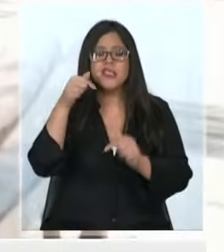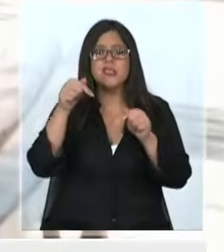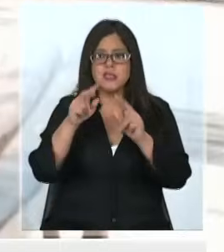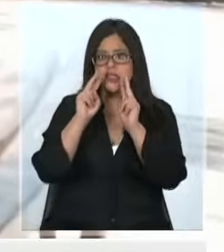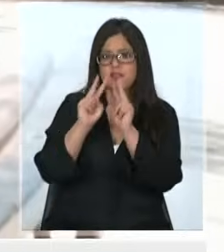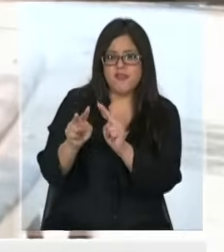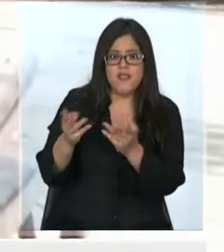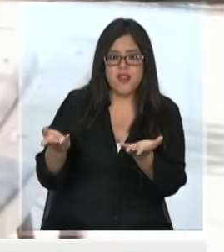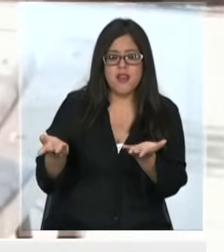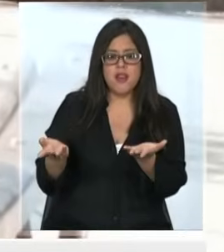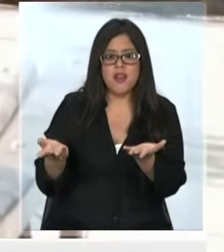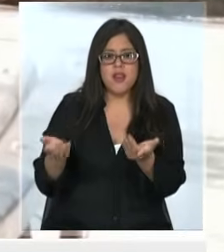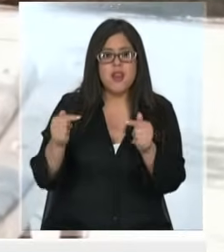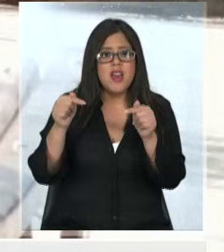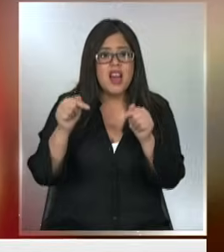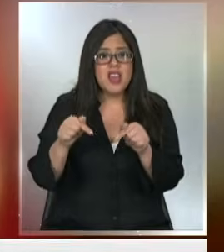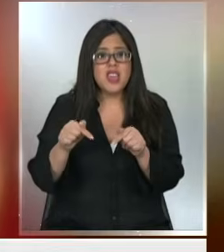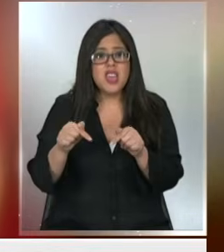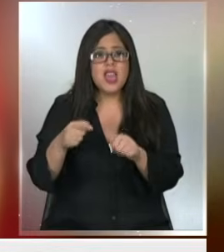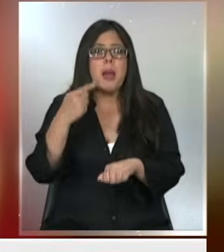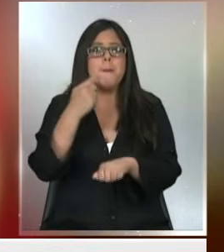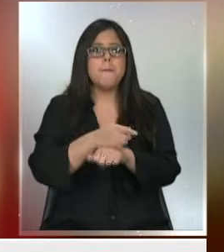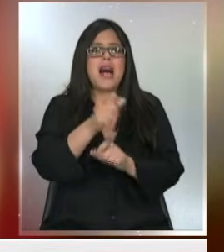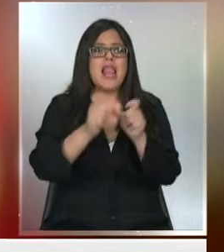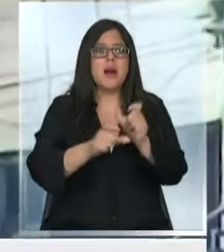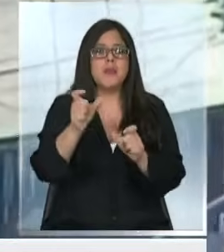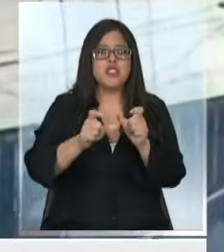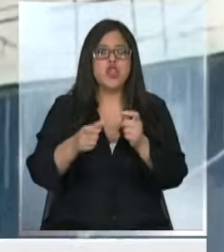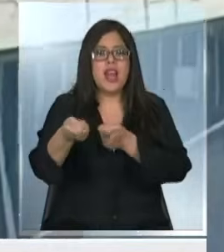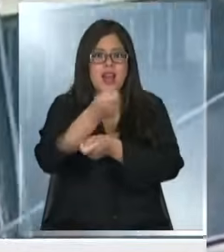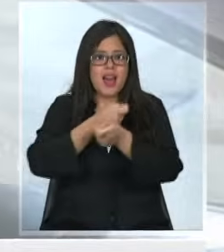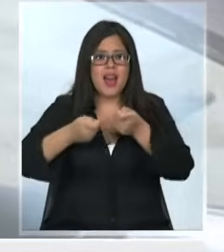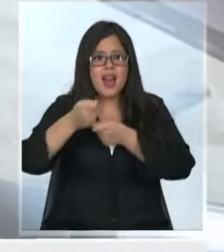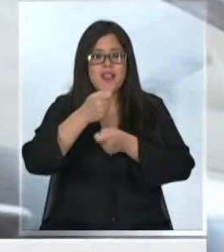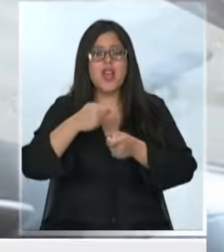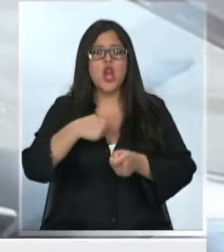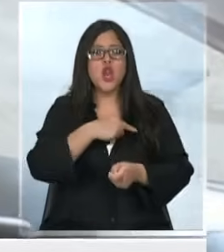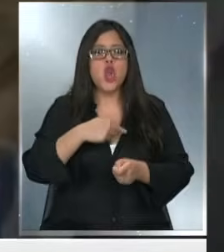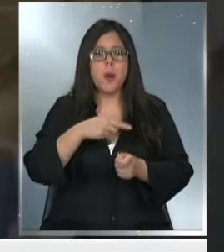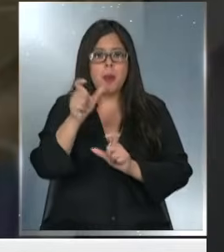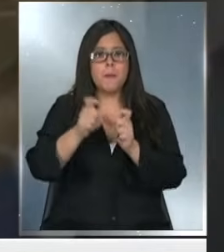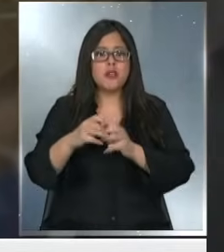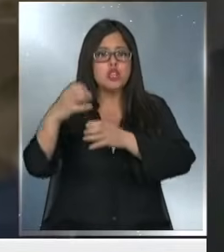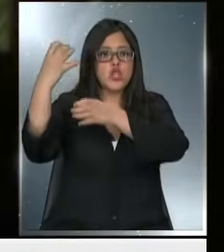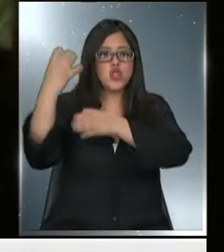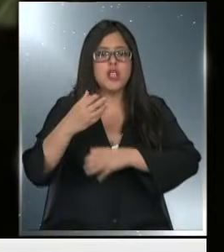nota. Aquí mandan a los que le llaman los soldados blancos a vender.